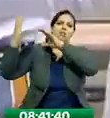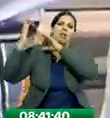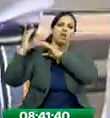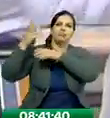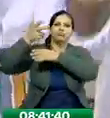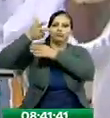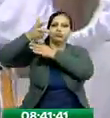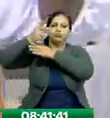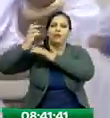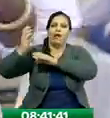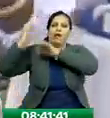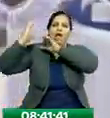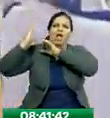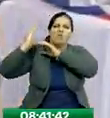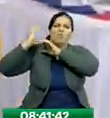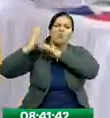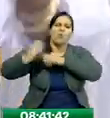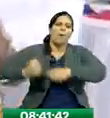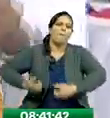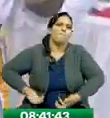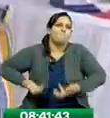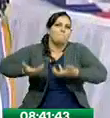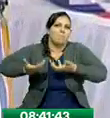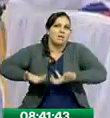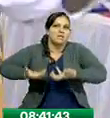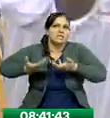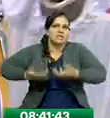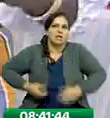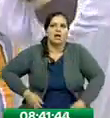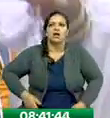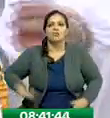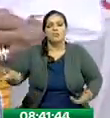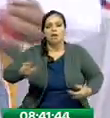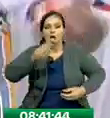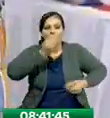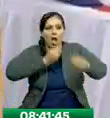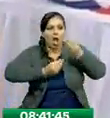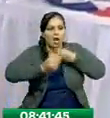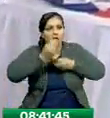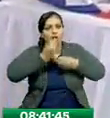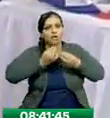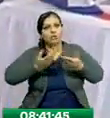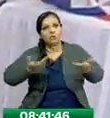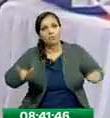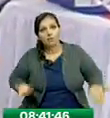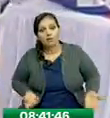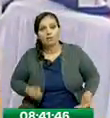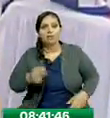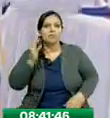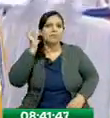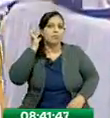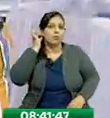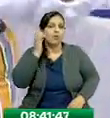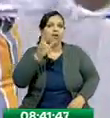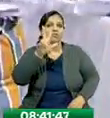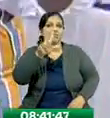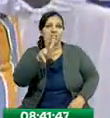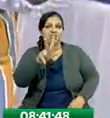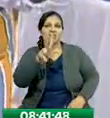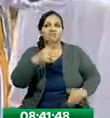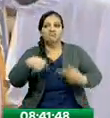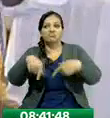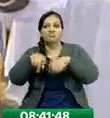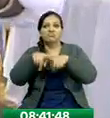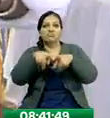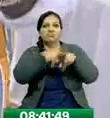al hombro y tiene que comer dice que tiene tres mujeres y a las mujeres tiene que darle tiene que darle todas ese cargamento